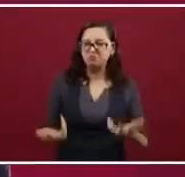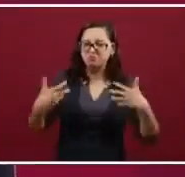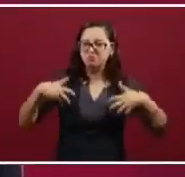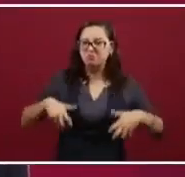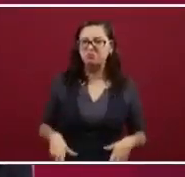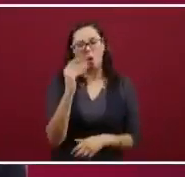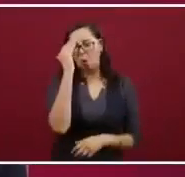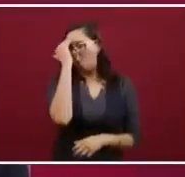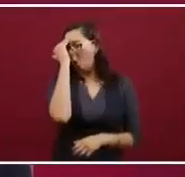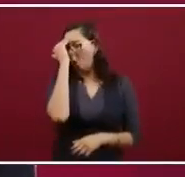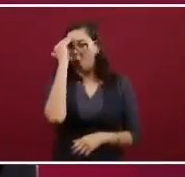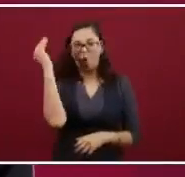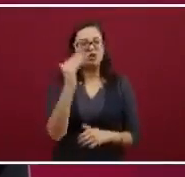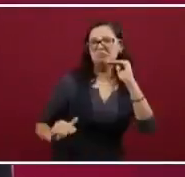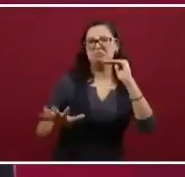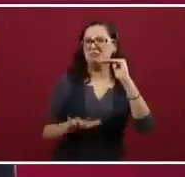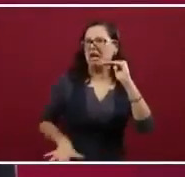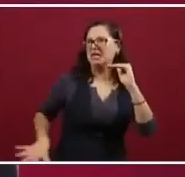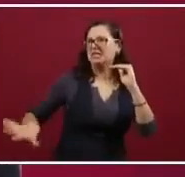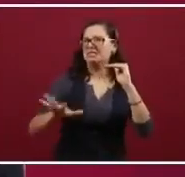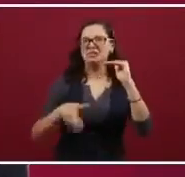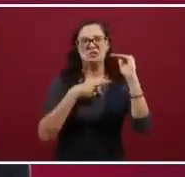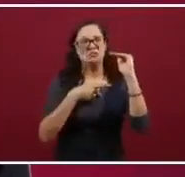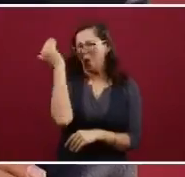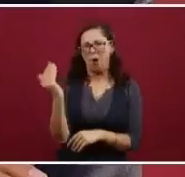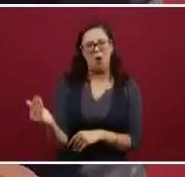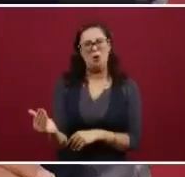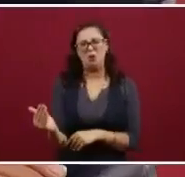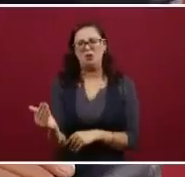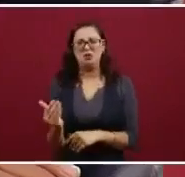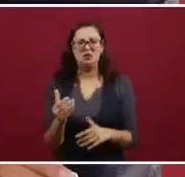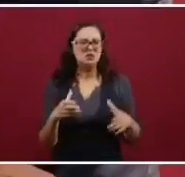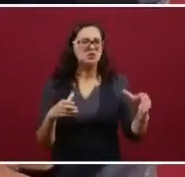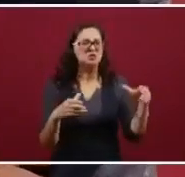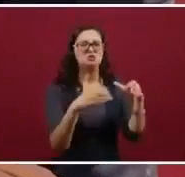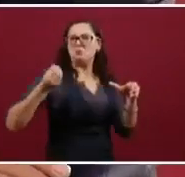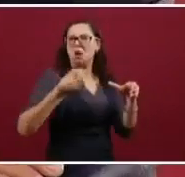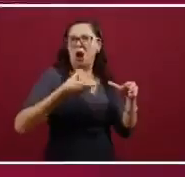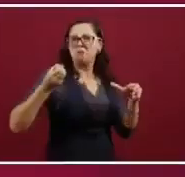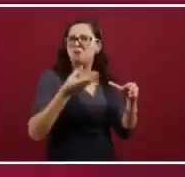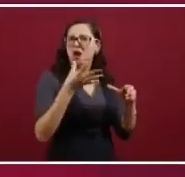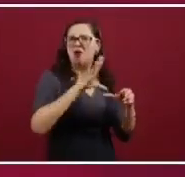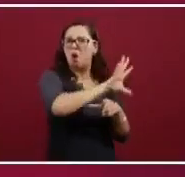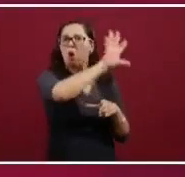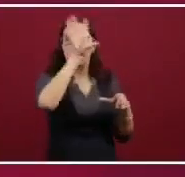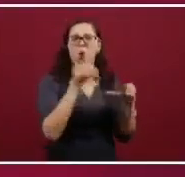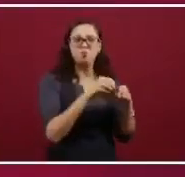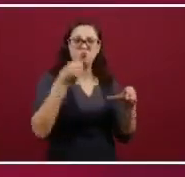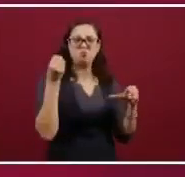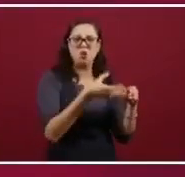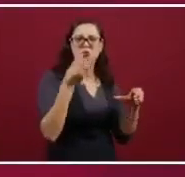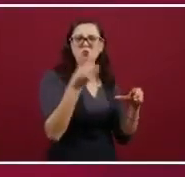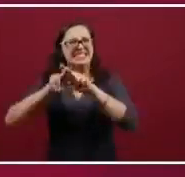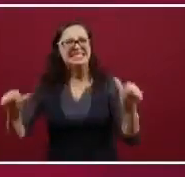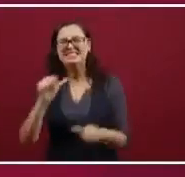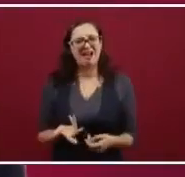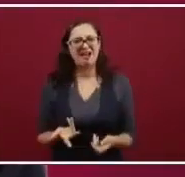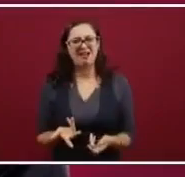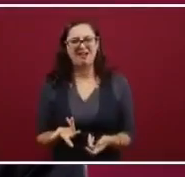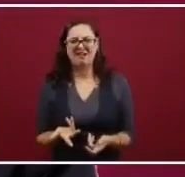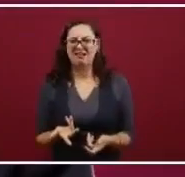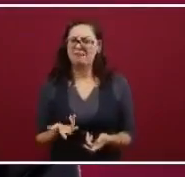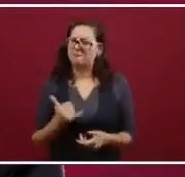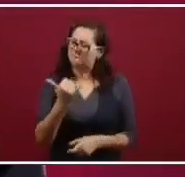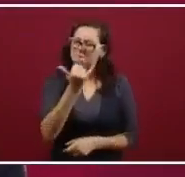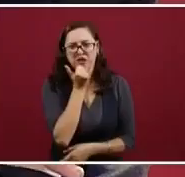una monstruosa desigualdad económica y social. Unos cuantos lo tienen todo y la mayoría carece hasta de lo más indispensable. Entonces,